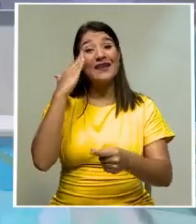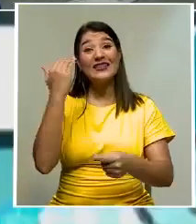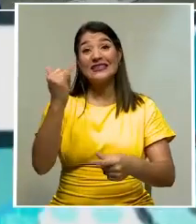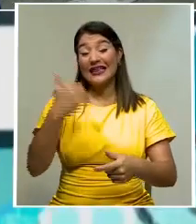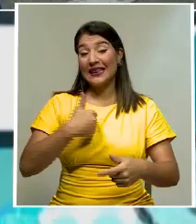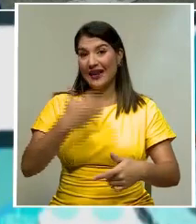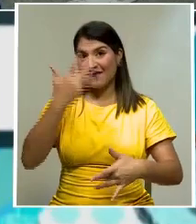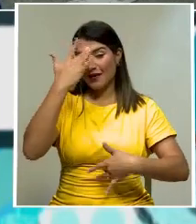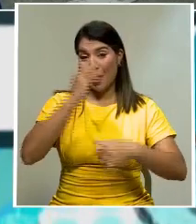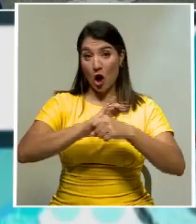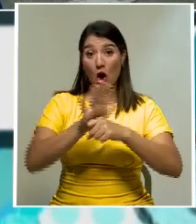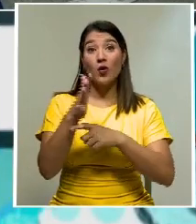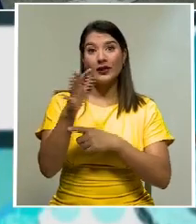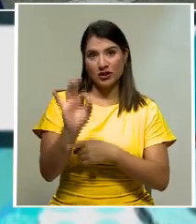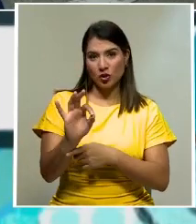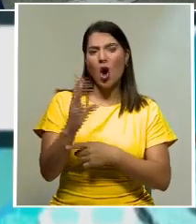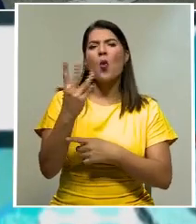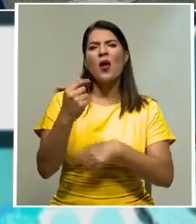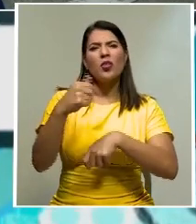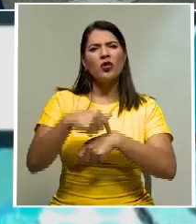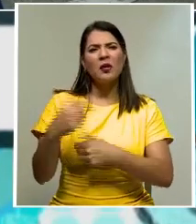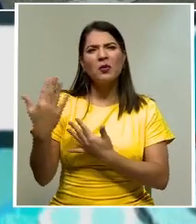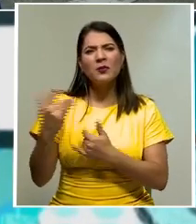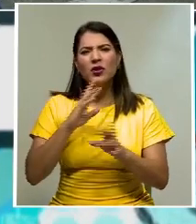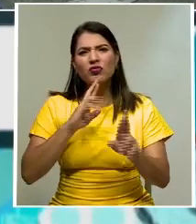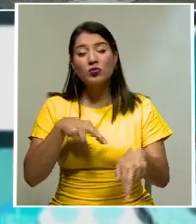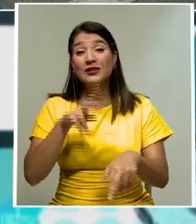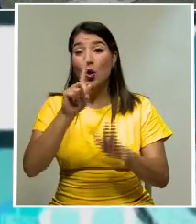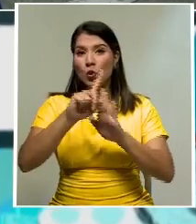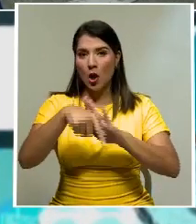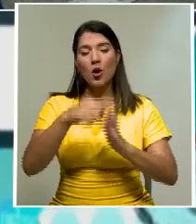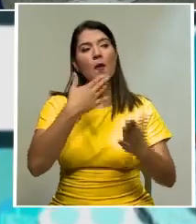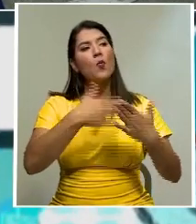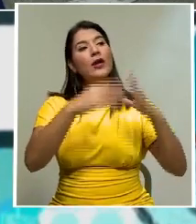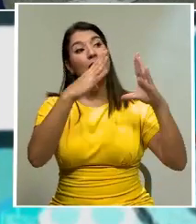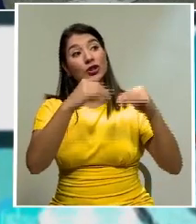nuestra compañera Ana Marta Arce. Ana Marta, muy buenas noches.